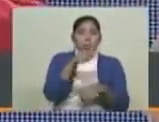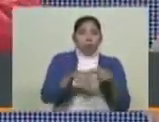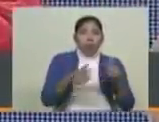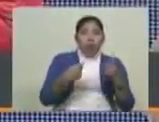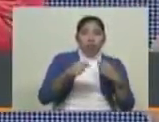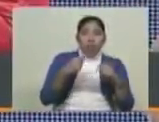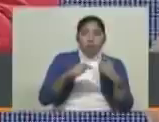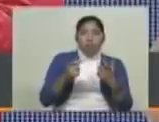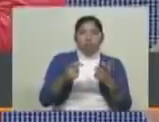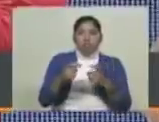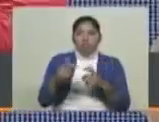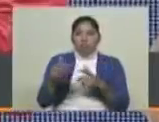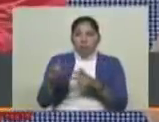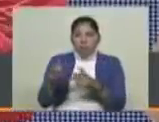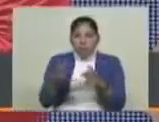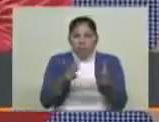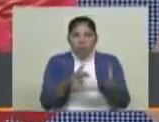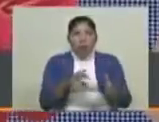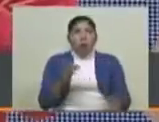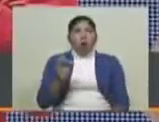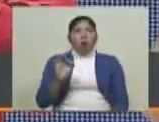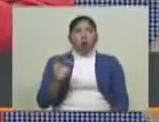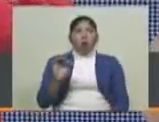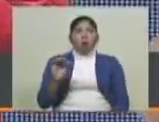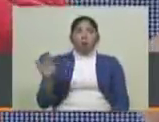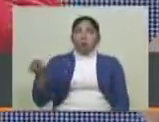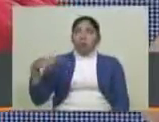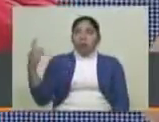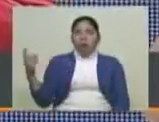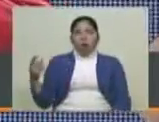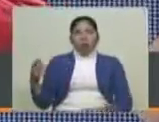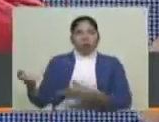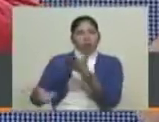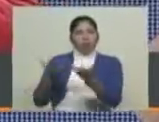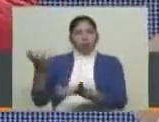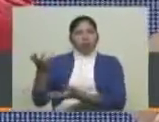la ballena. O recuerden la planta, ¿no fue la planta la que quemaron?